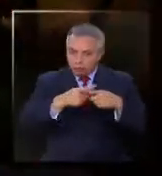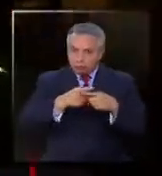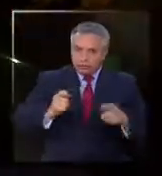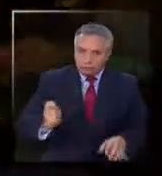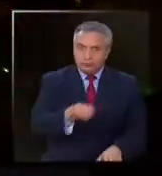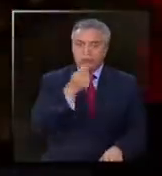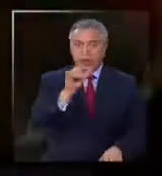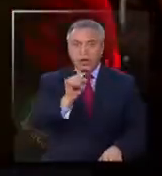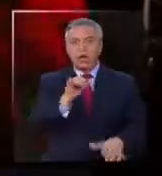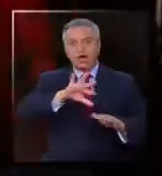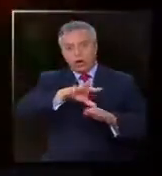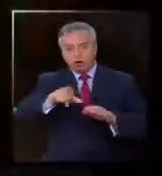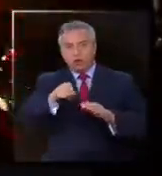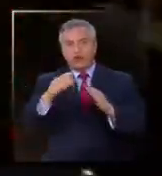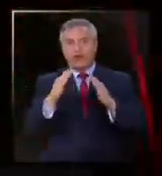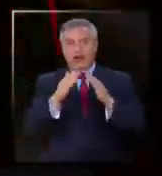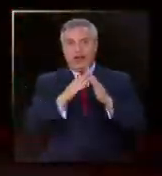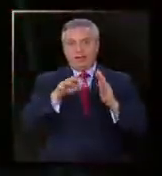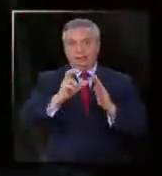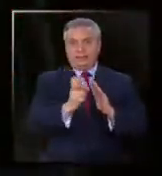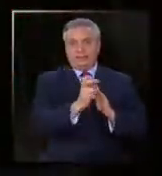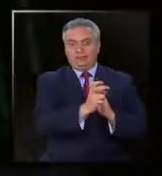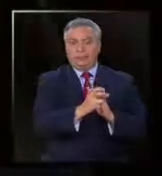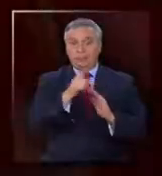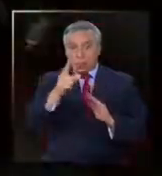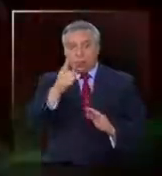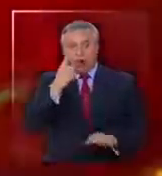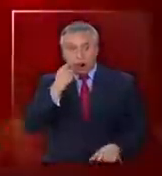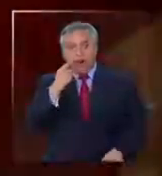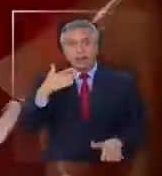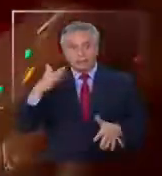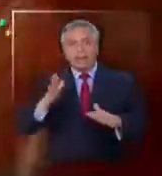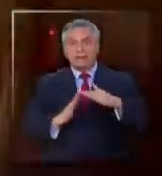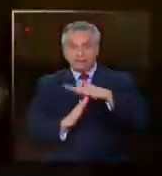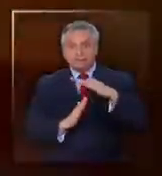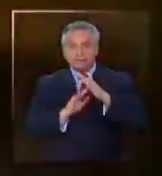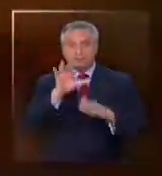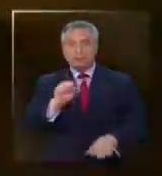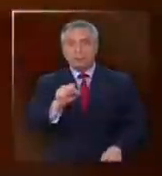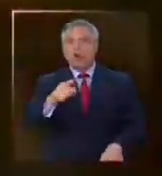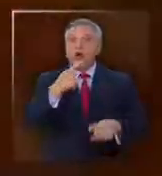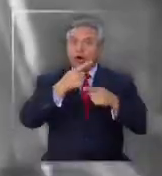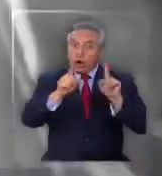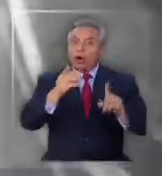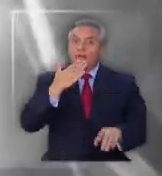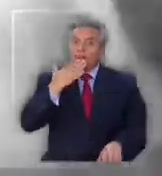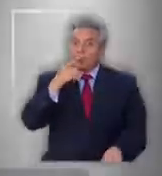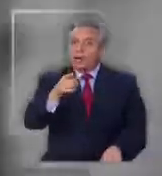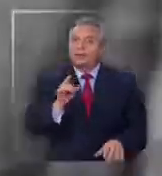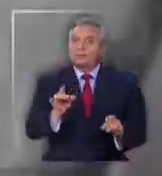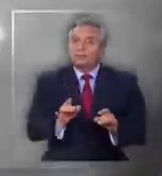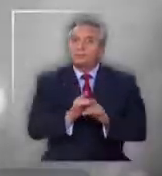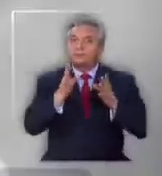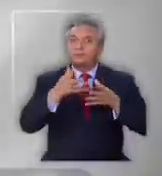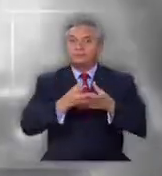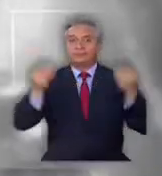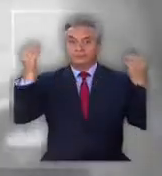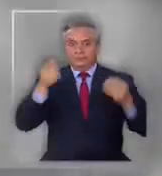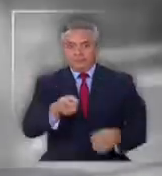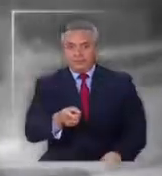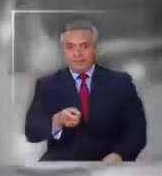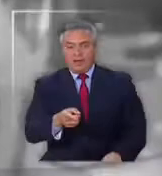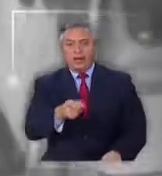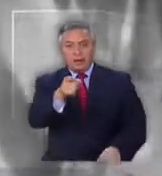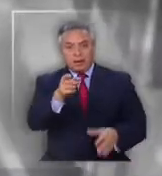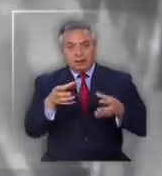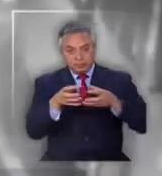habitado, incluso uno con orden vigente y otro con encargo por presunta desgracia. Para la policía se trata de una